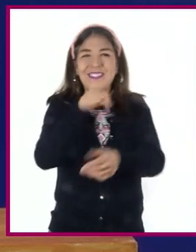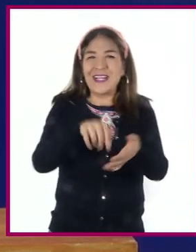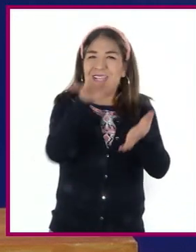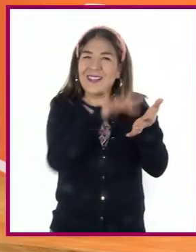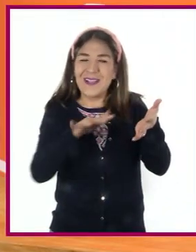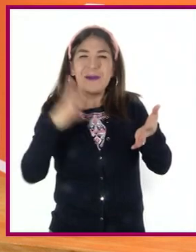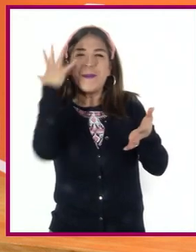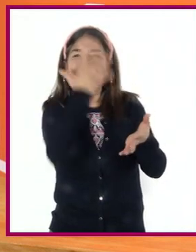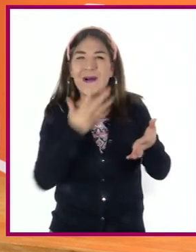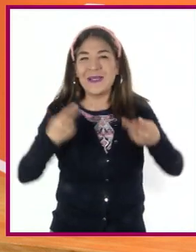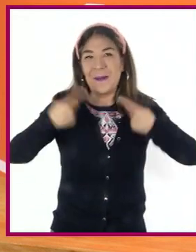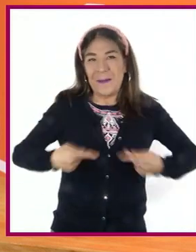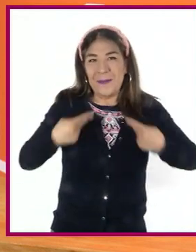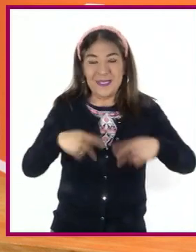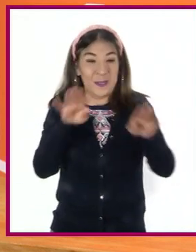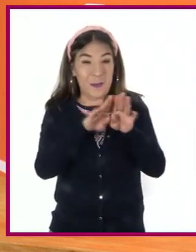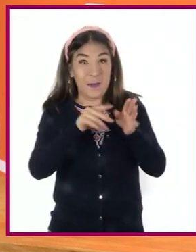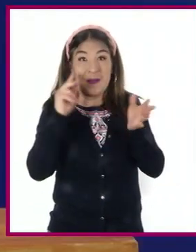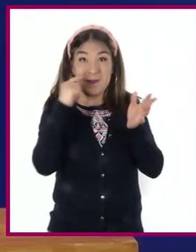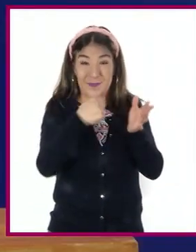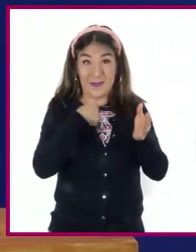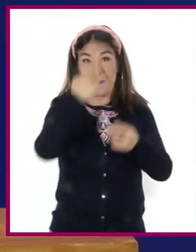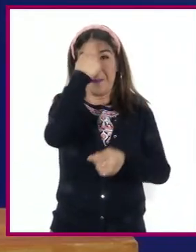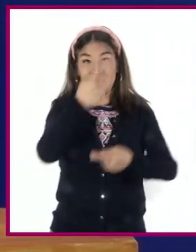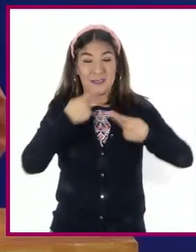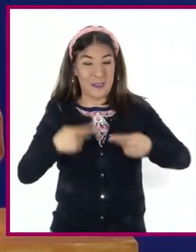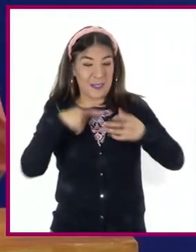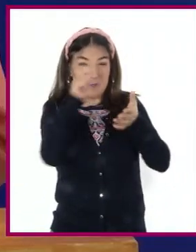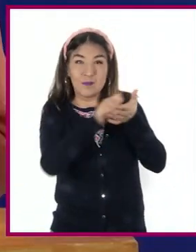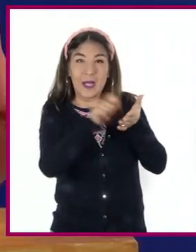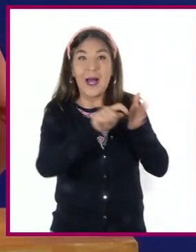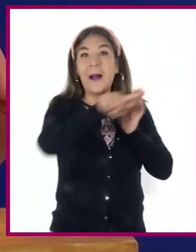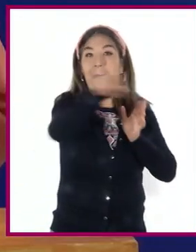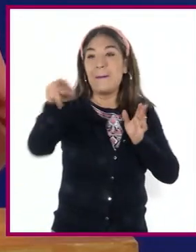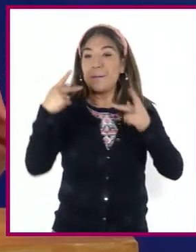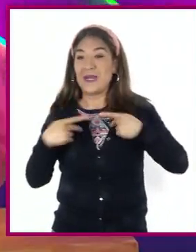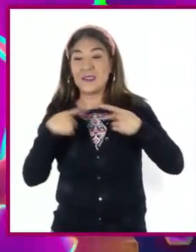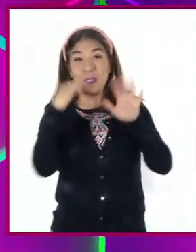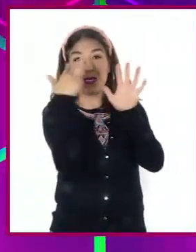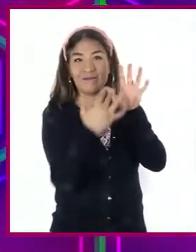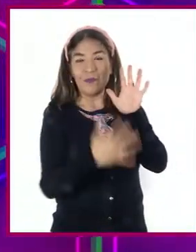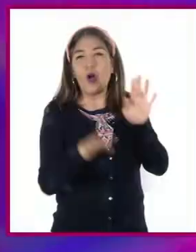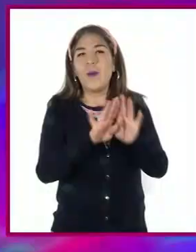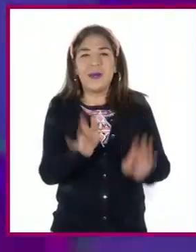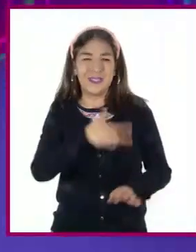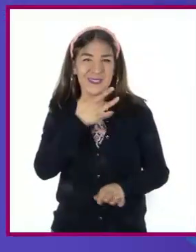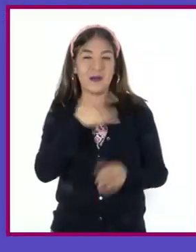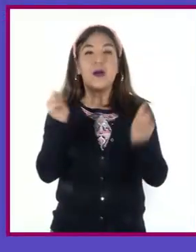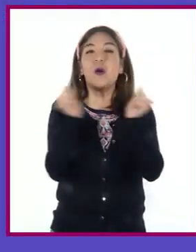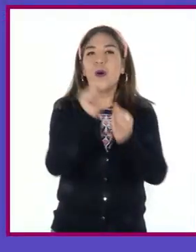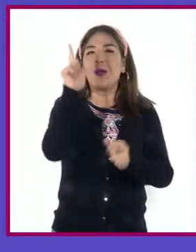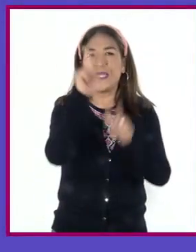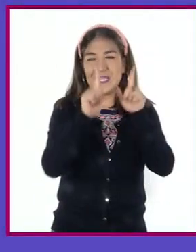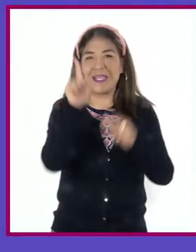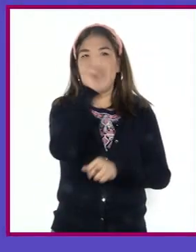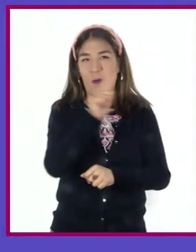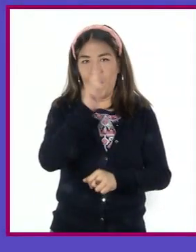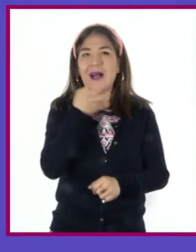axtikmati ipan moamoch tipantis tlen tiknekis o noweli